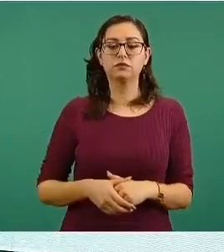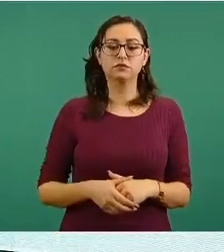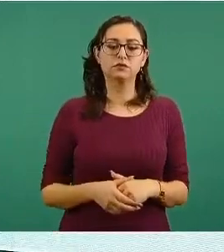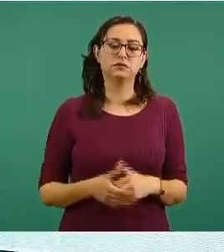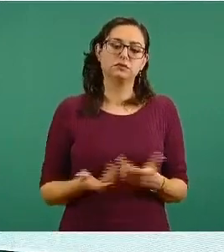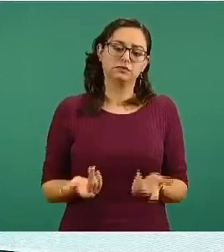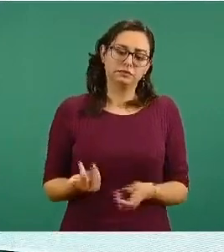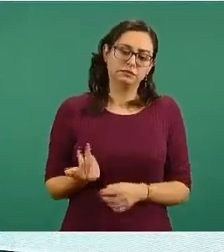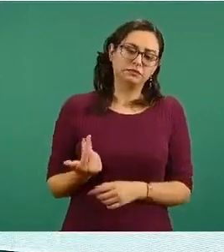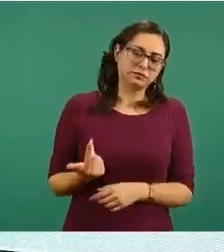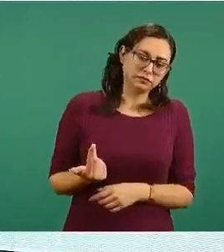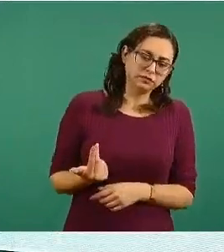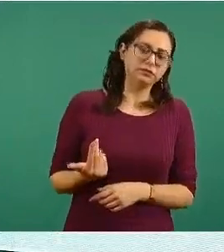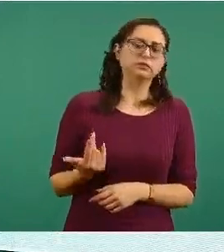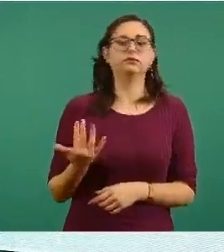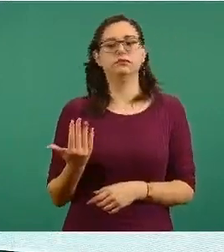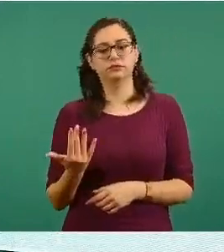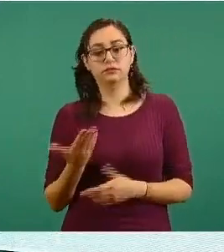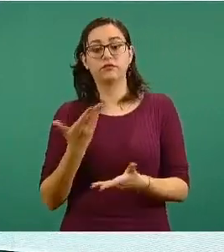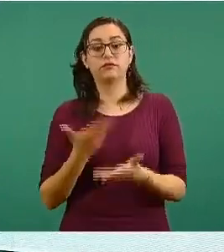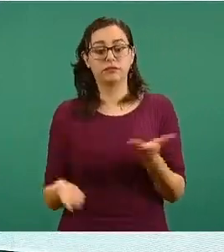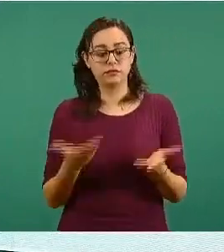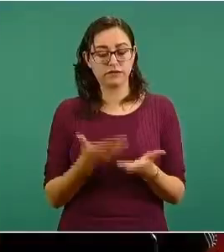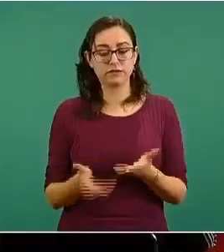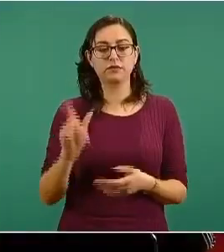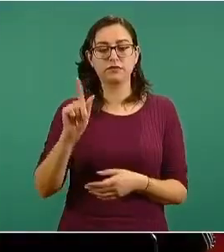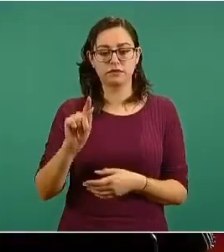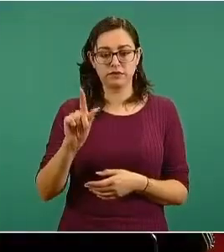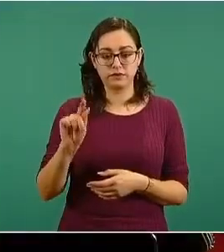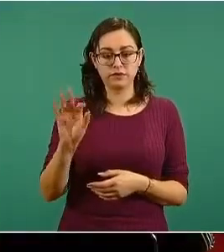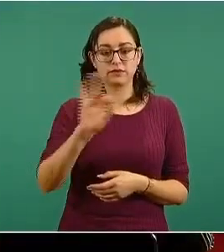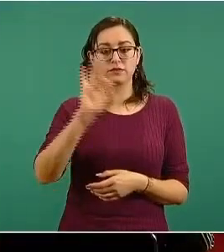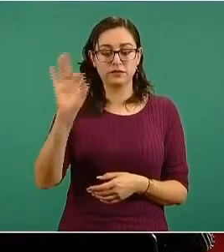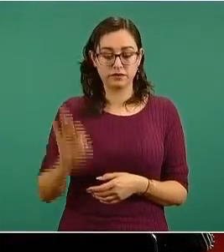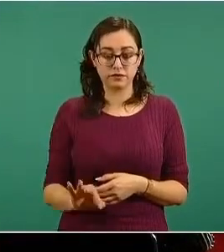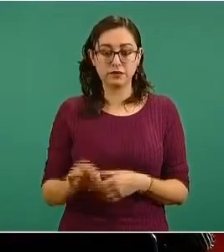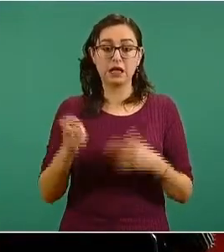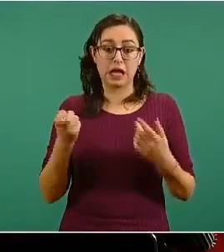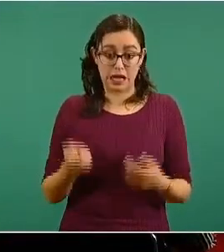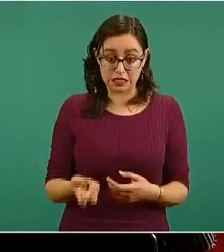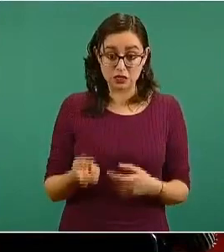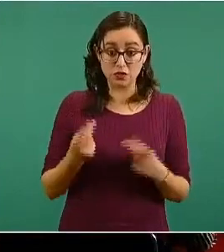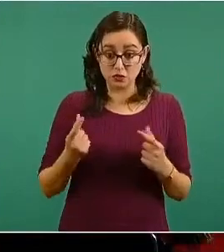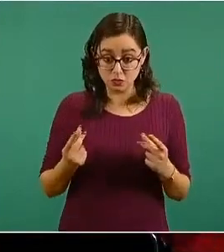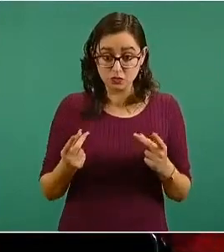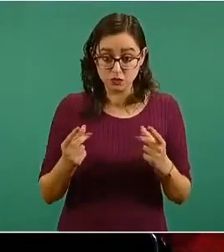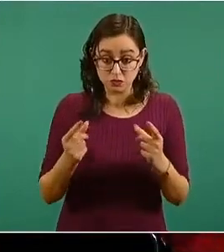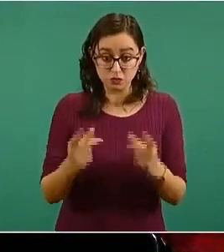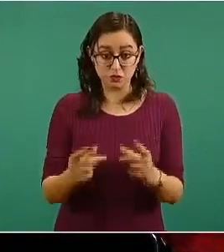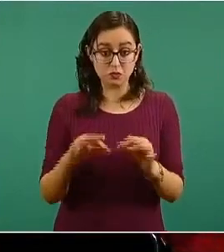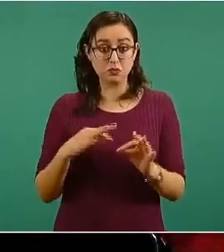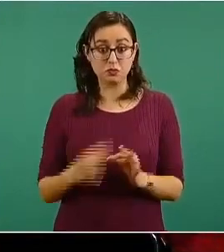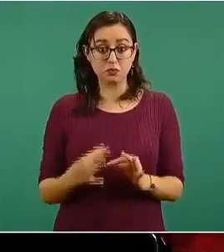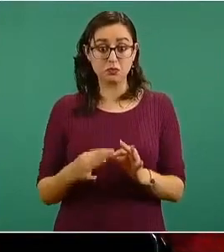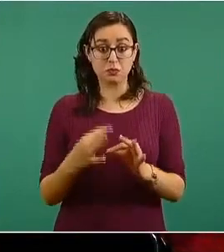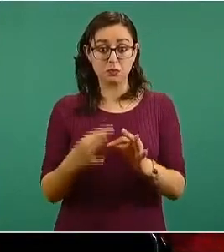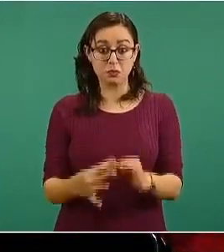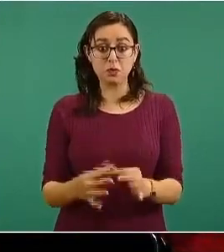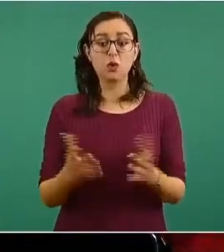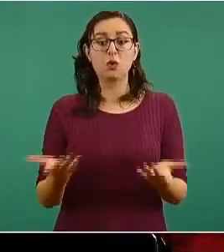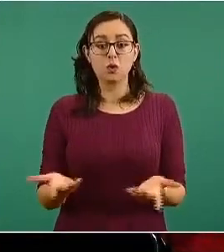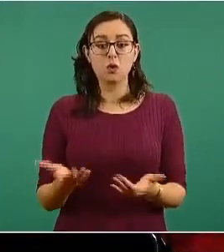25%, 50%, en este momento 70%, y si continuamos a este ritmo, que es el ritmo planeado, estaremos